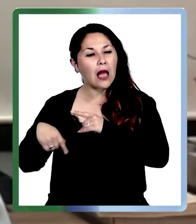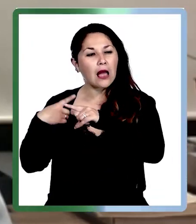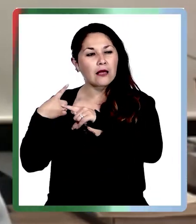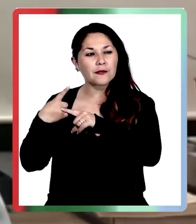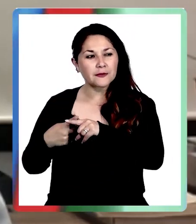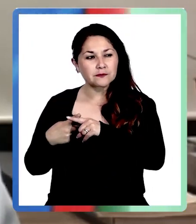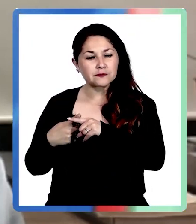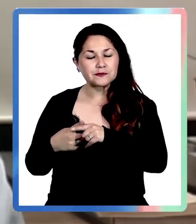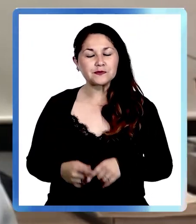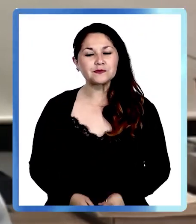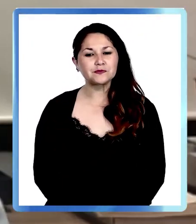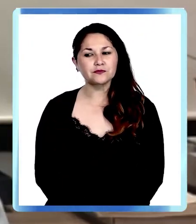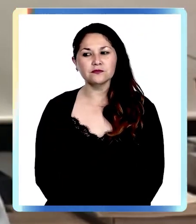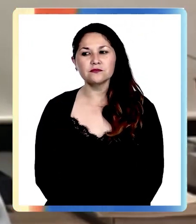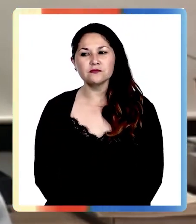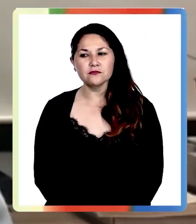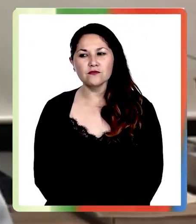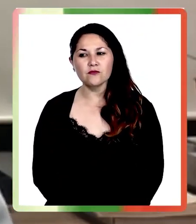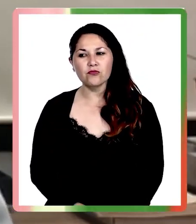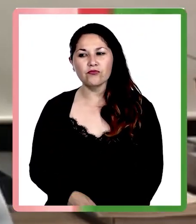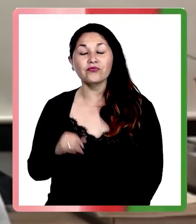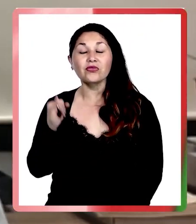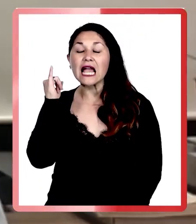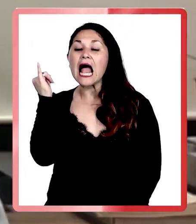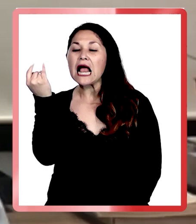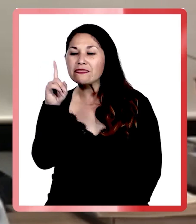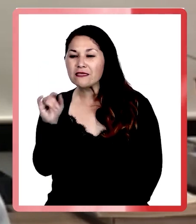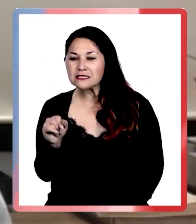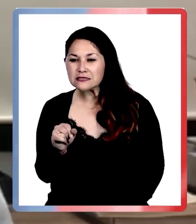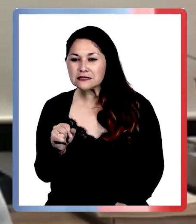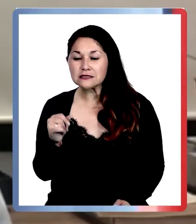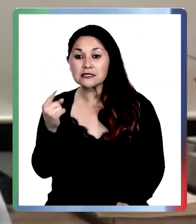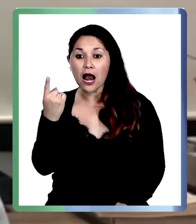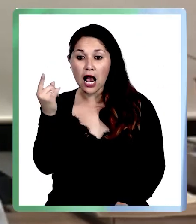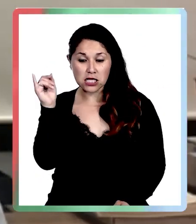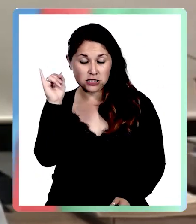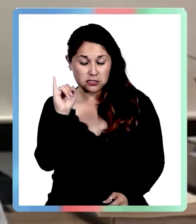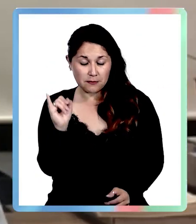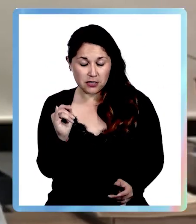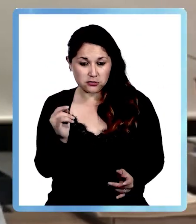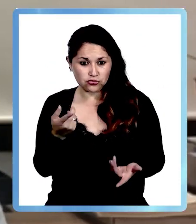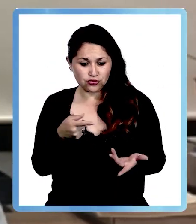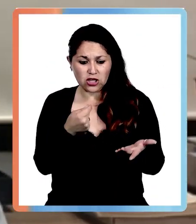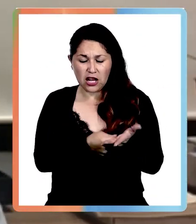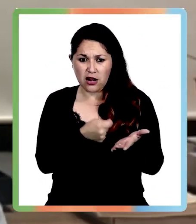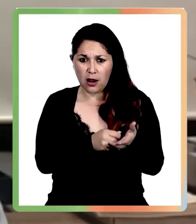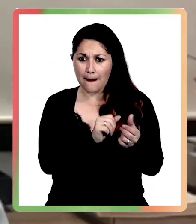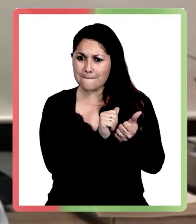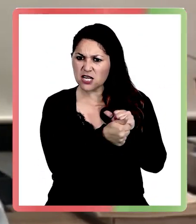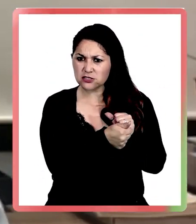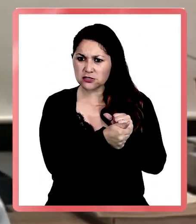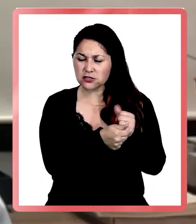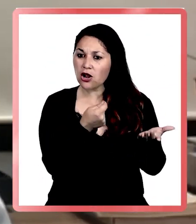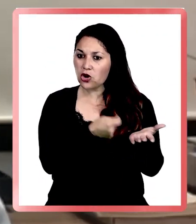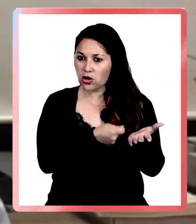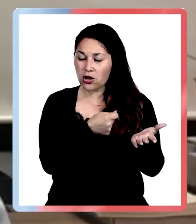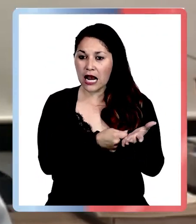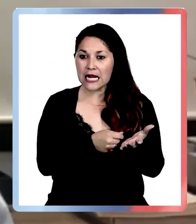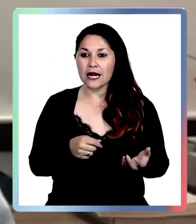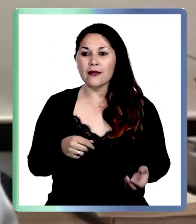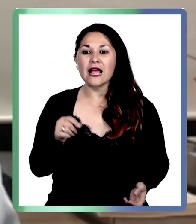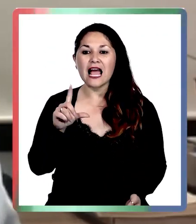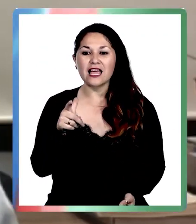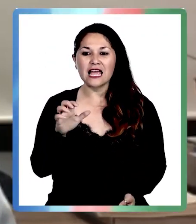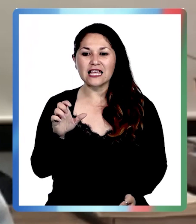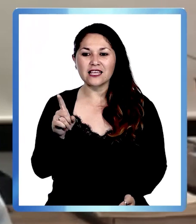eso, además de aquello, las ISAPRES reajustaban otro cobro que era el cobro para la